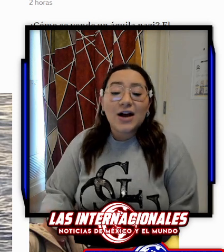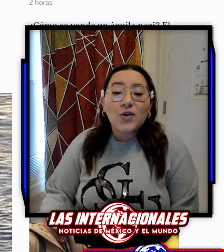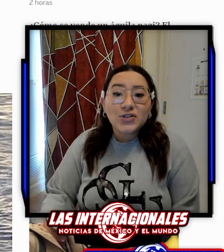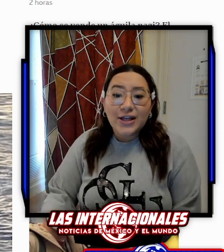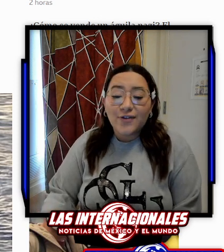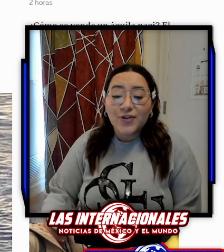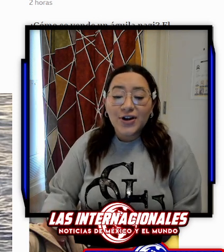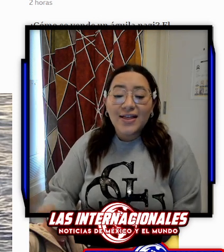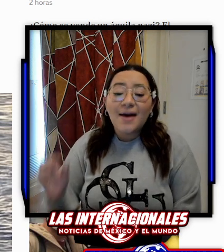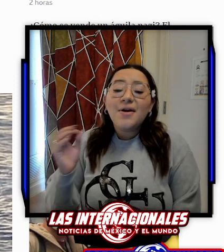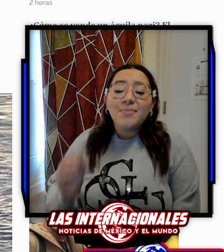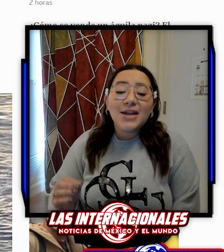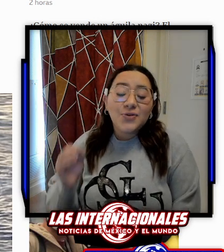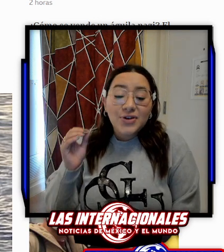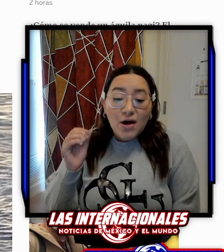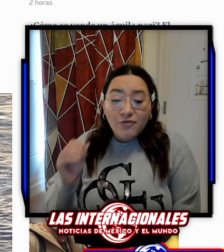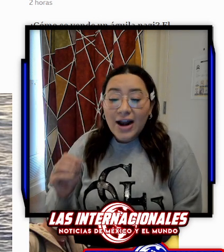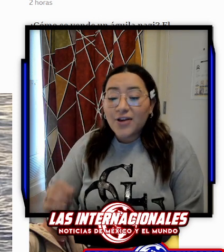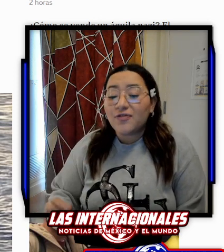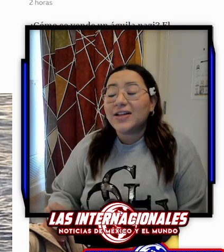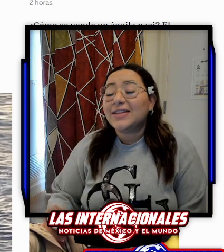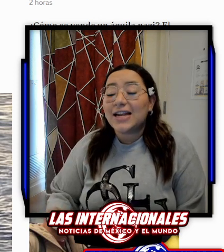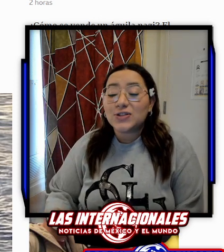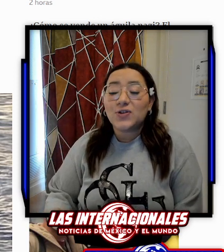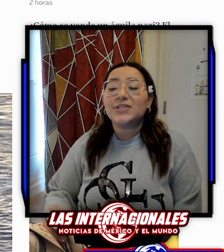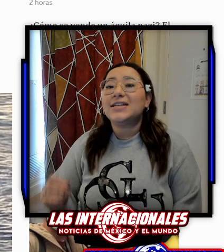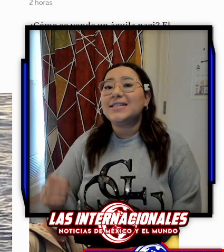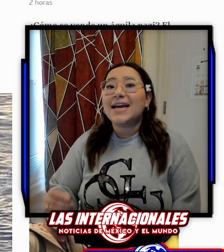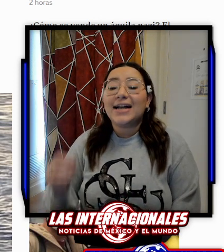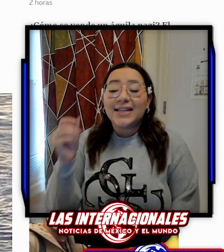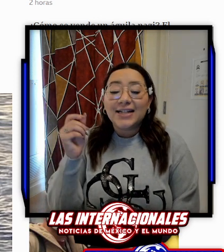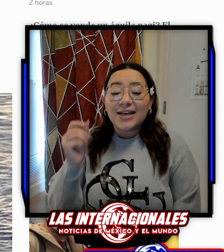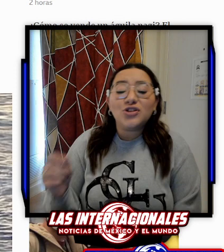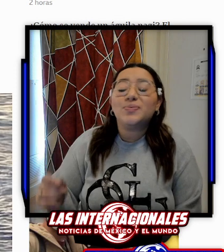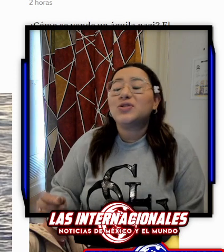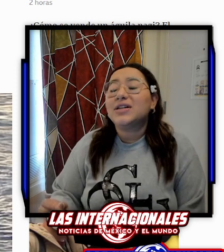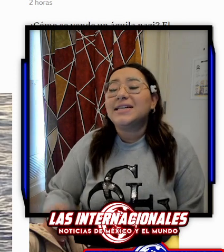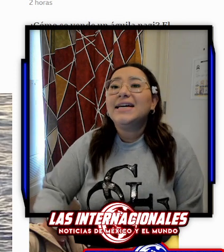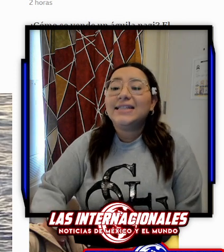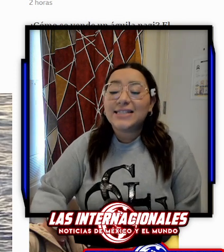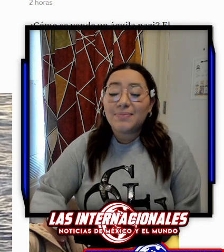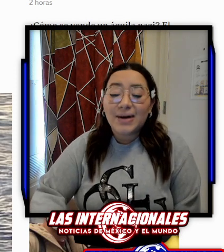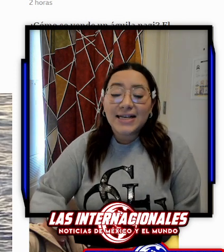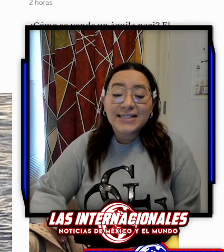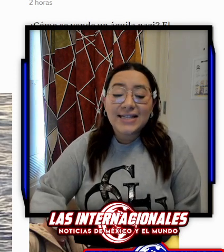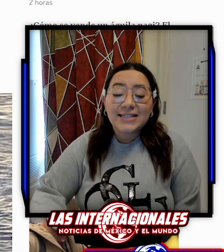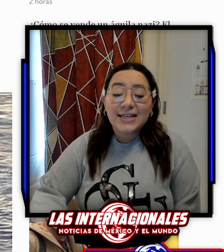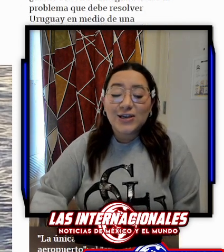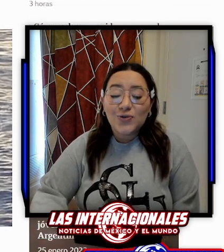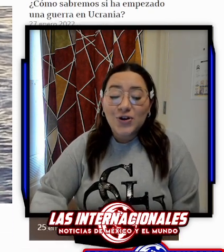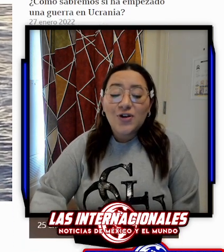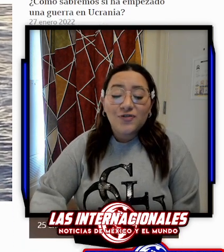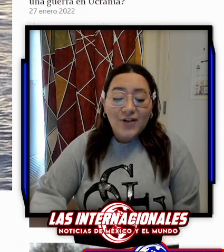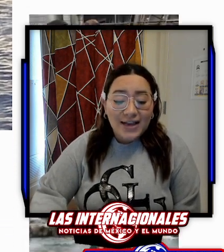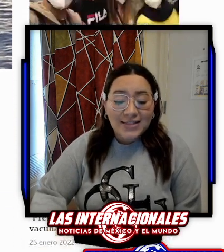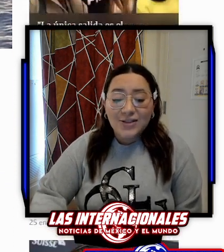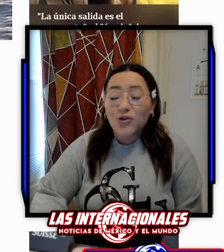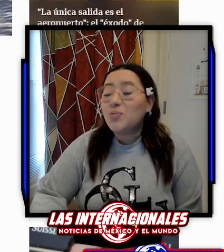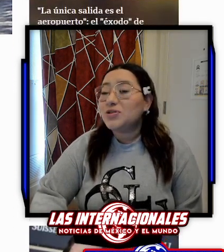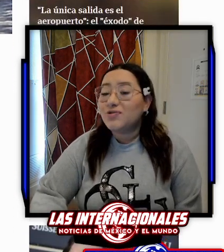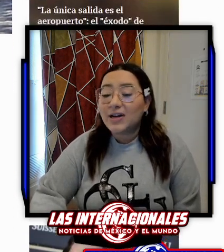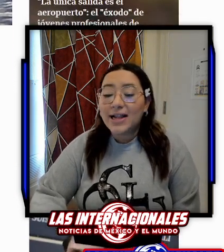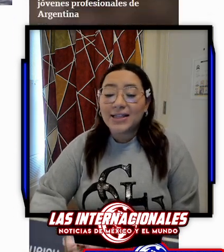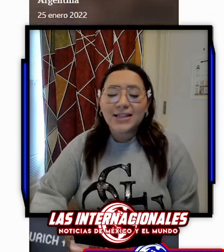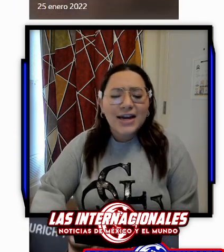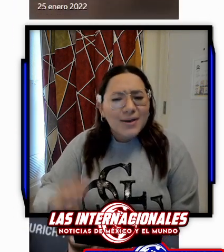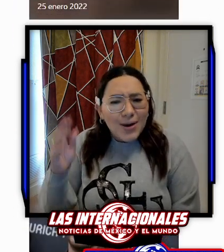menos que en la costa de Florida. Miren, un naufragio frente a las costas deja 38 personas desaparecidas y un fallecido,